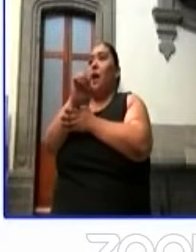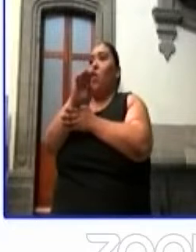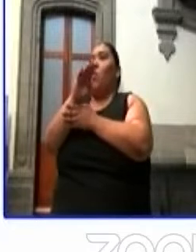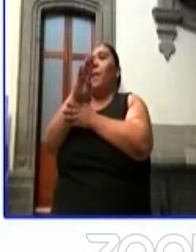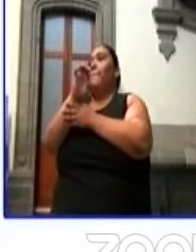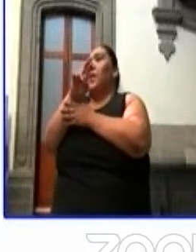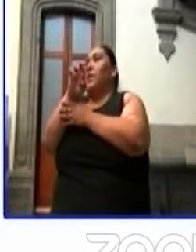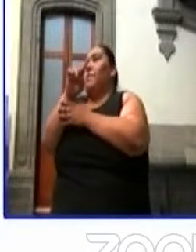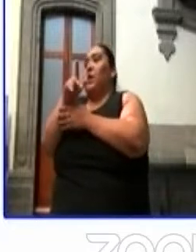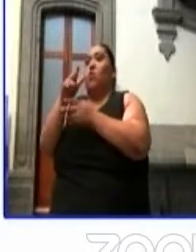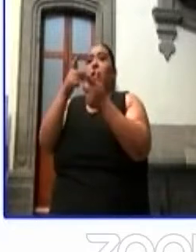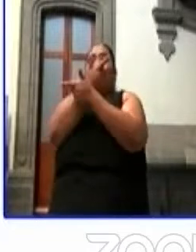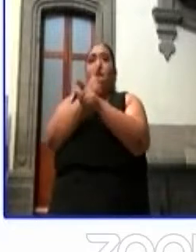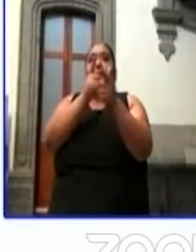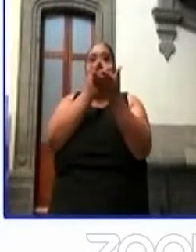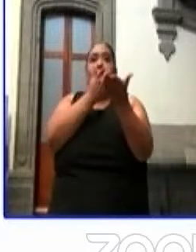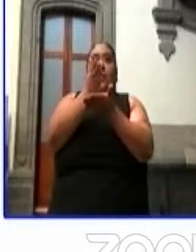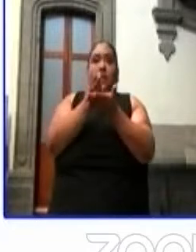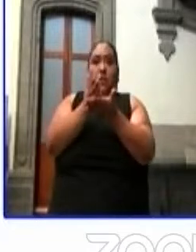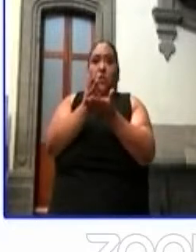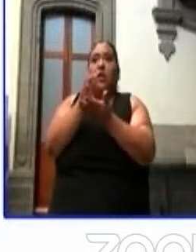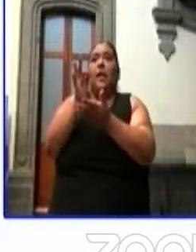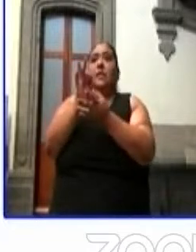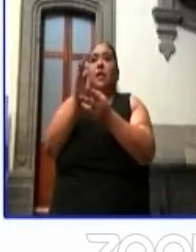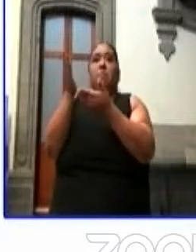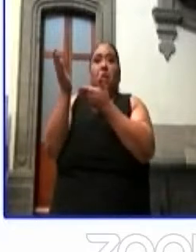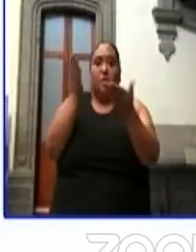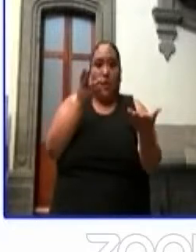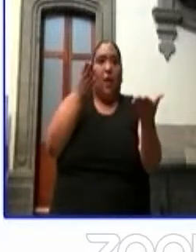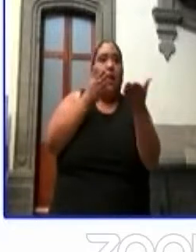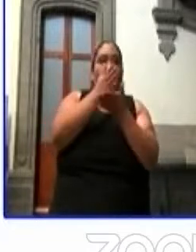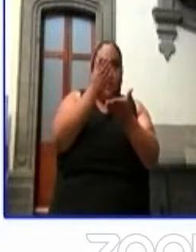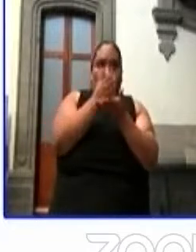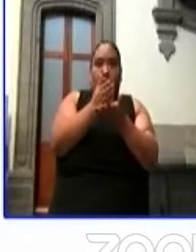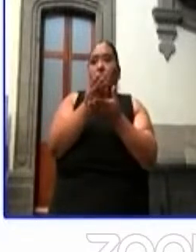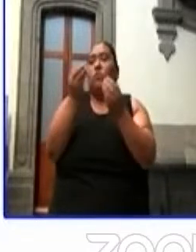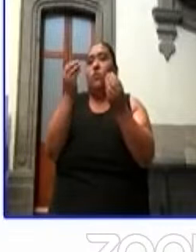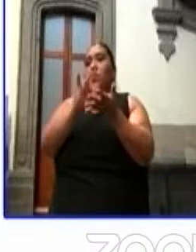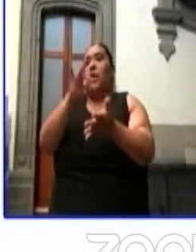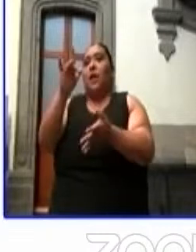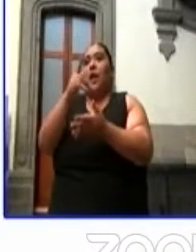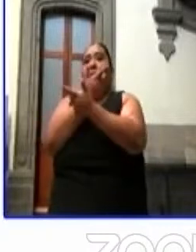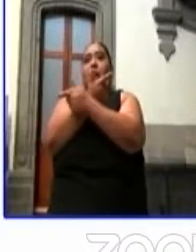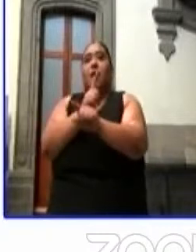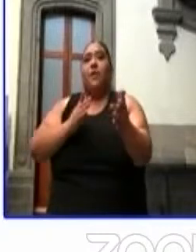Acceso AC, que seguro más tardecito llegará. Muchísimas gracias a Libre Acceso.